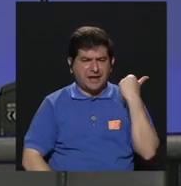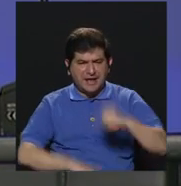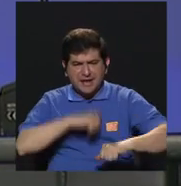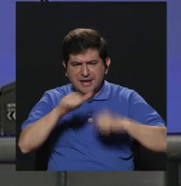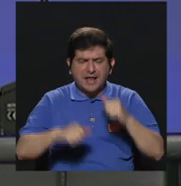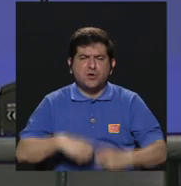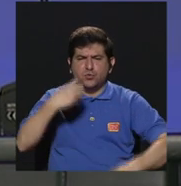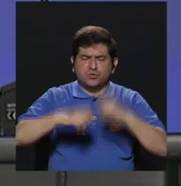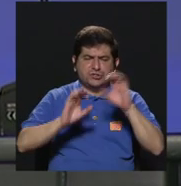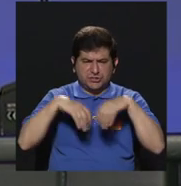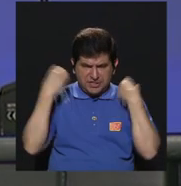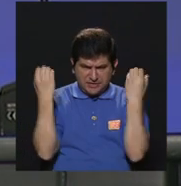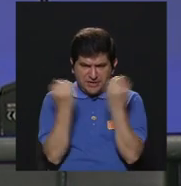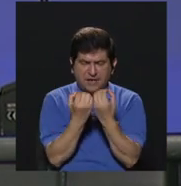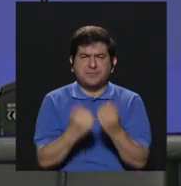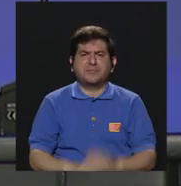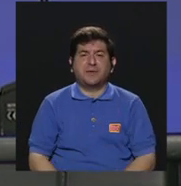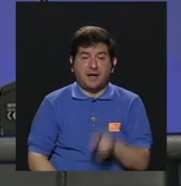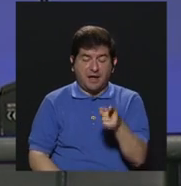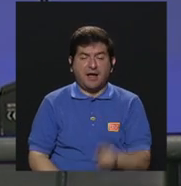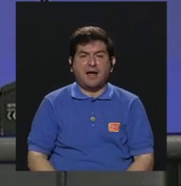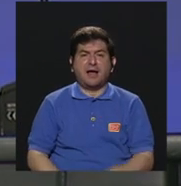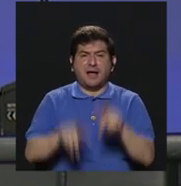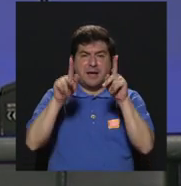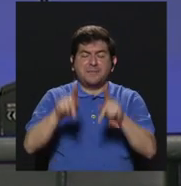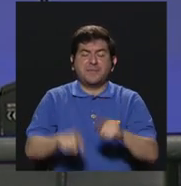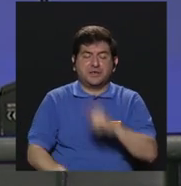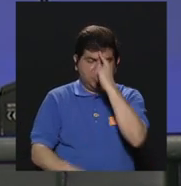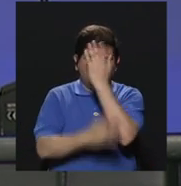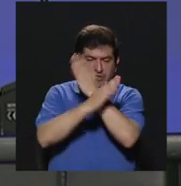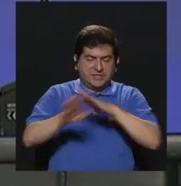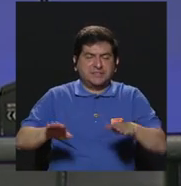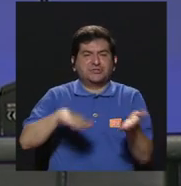El combate del crimen organizado cobra muchas víctimas inocentes,